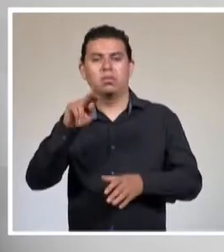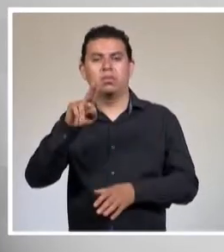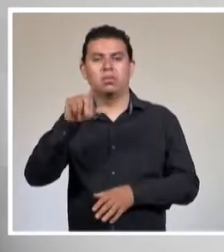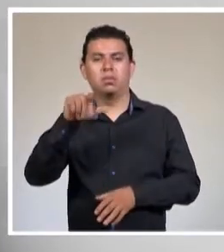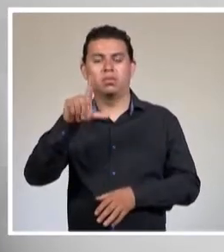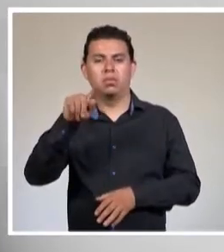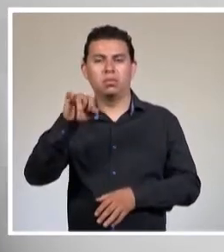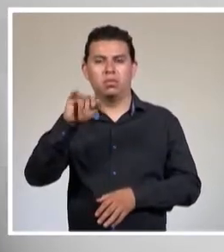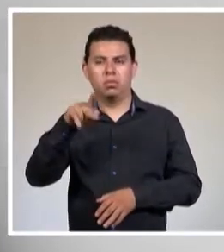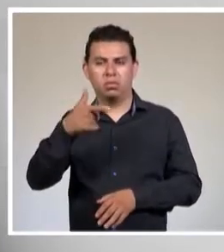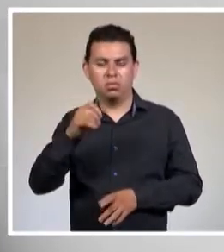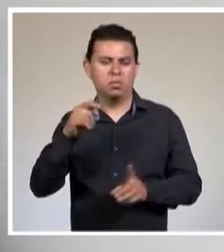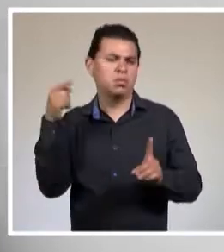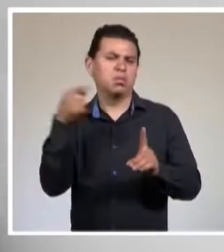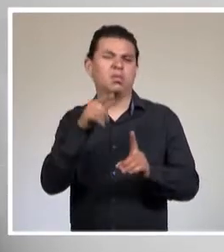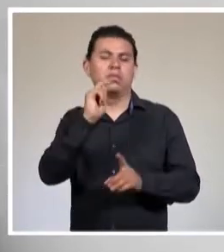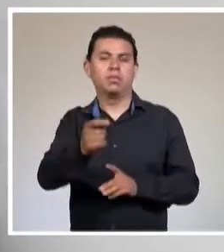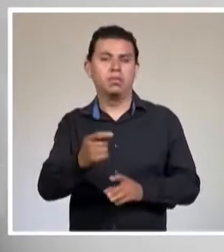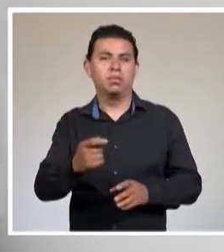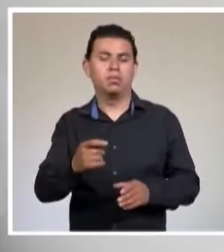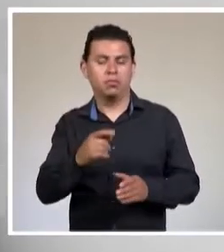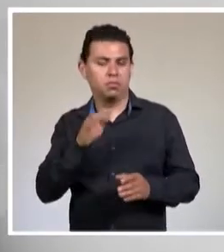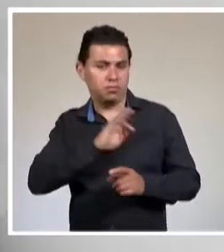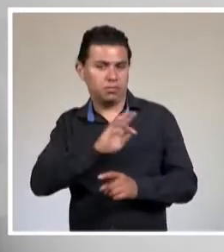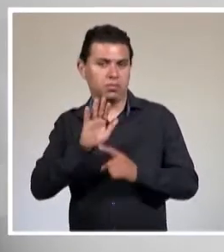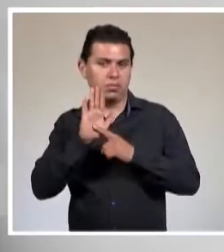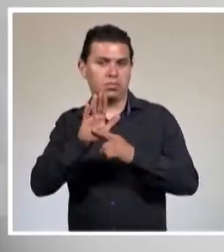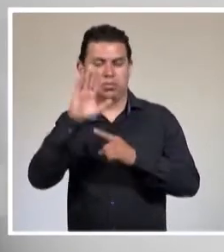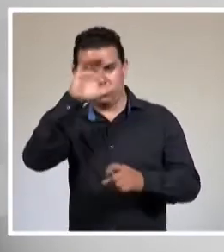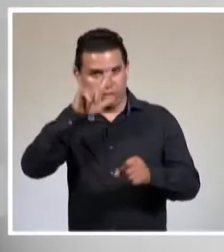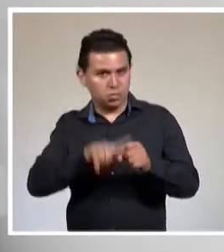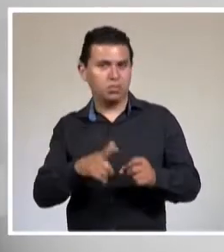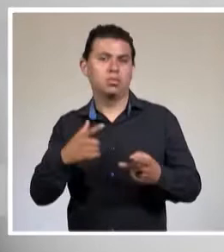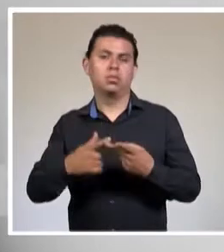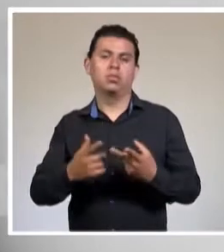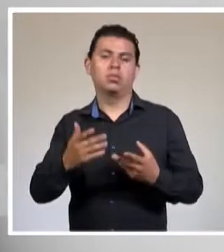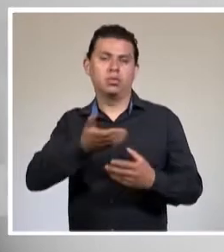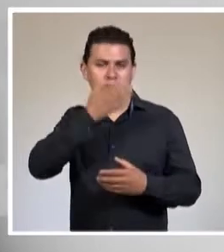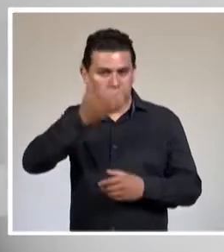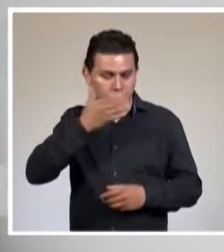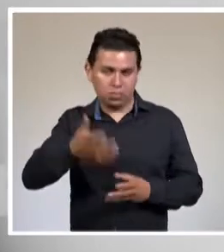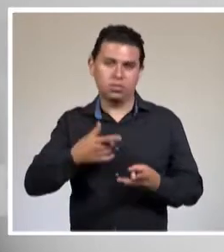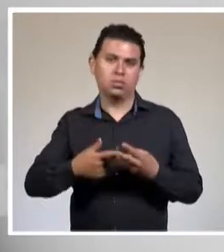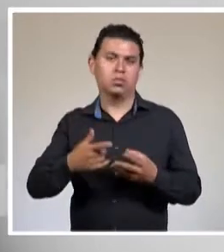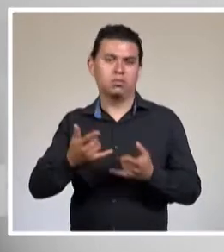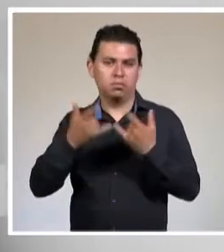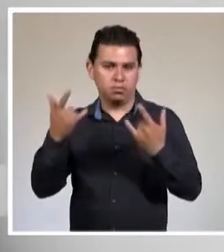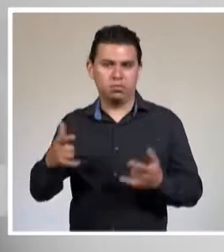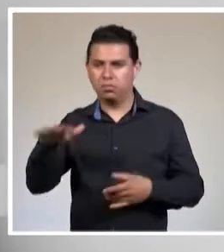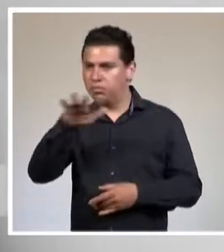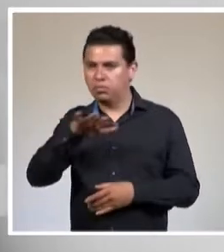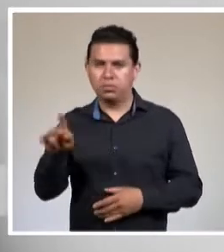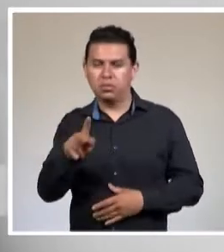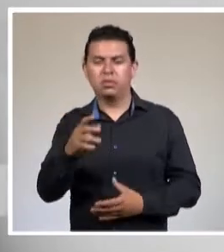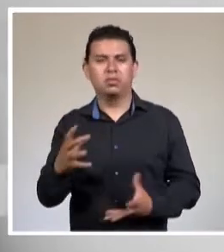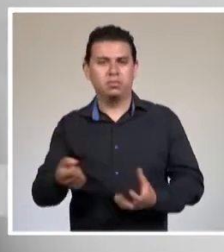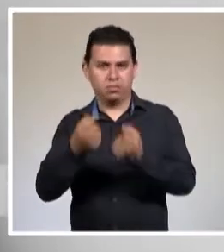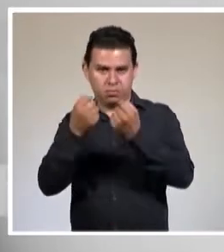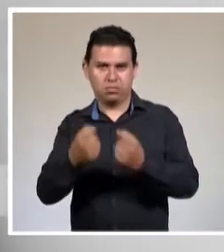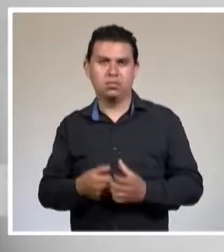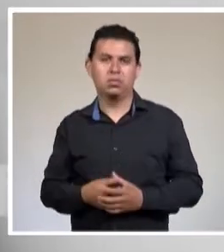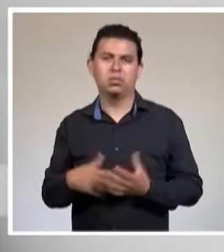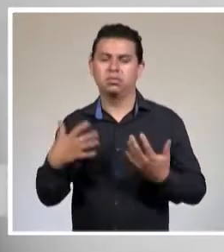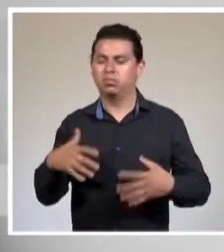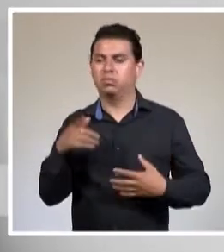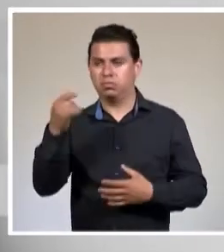el objetivo de ésta a conocer la cultura las costumbres y la historia del pueblo a decirnos